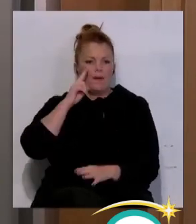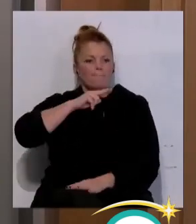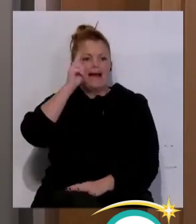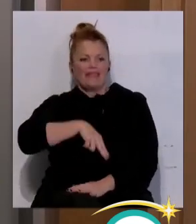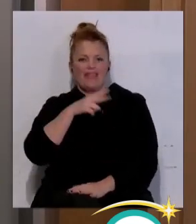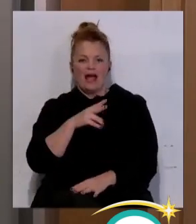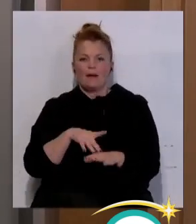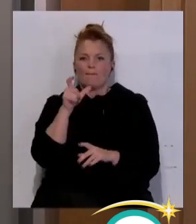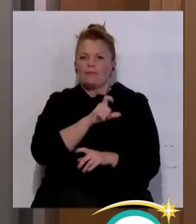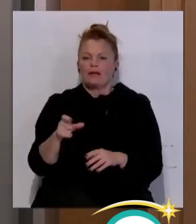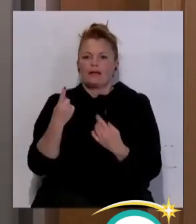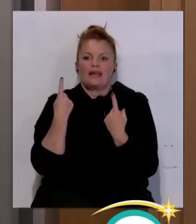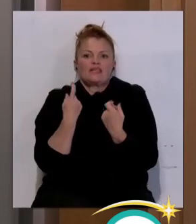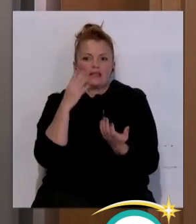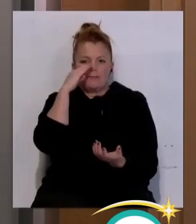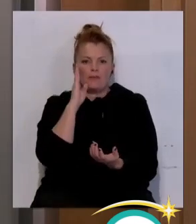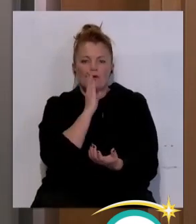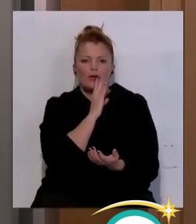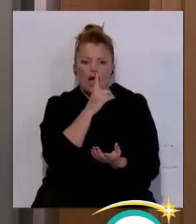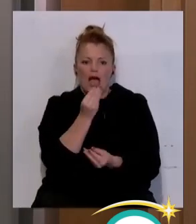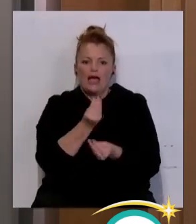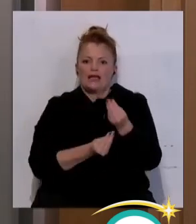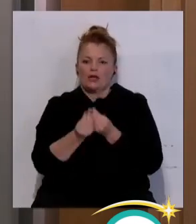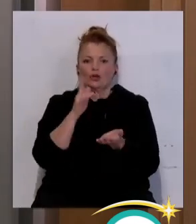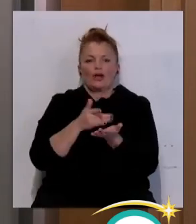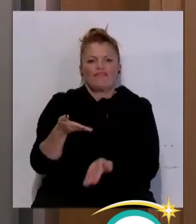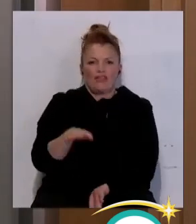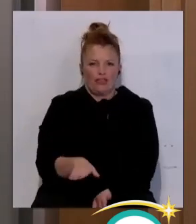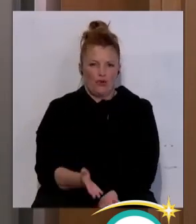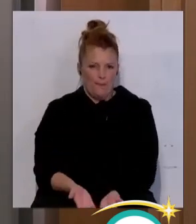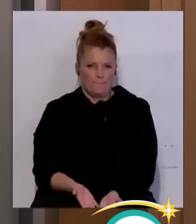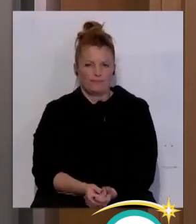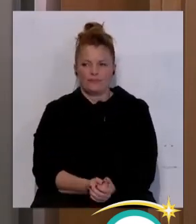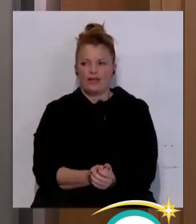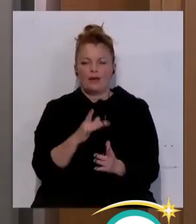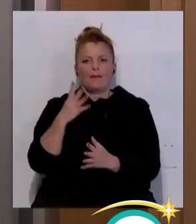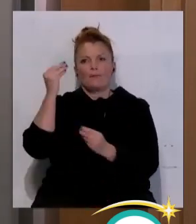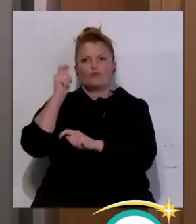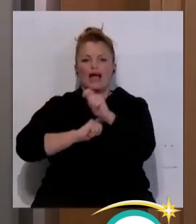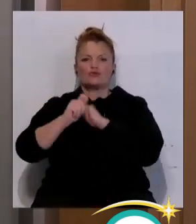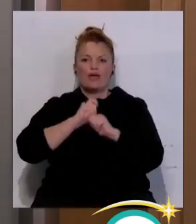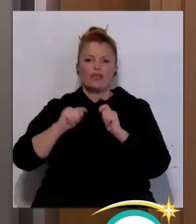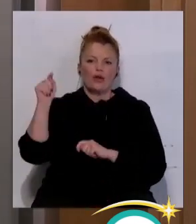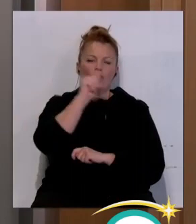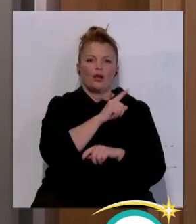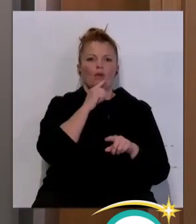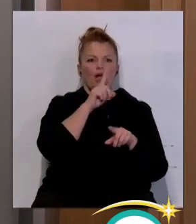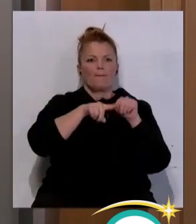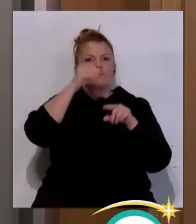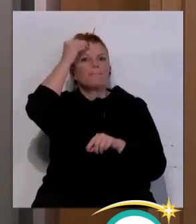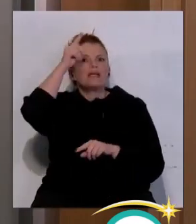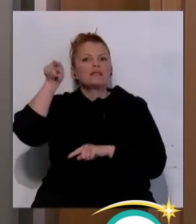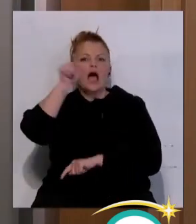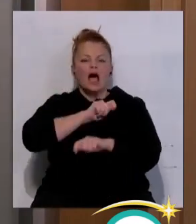condición de quien lo necesite, de padre y madre, la existencia de un ser que ha fallecido, ¿no? Pero muchas asociaciones pues hemos tenido que estar desmintiendo porque